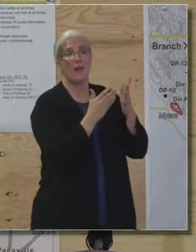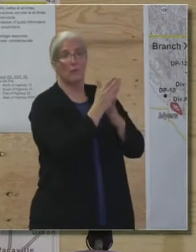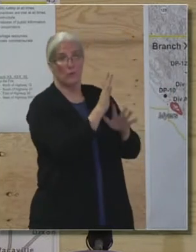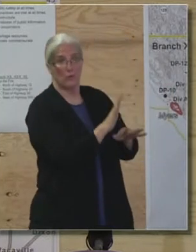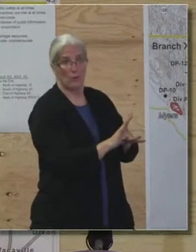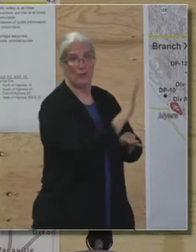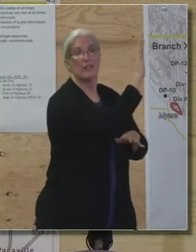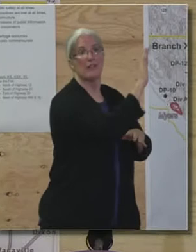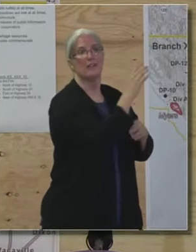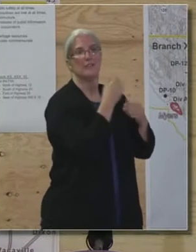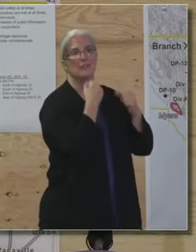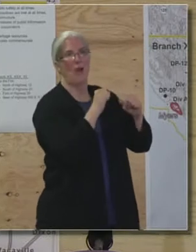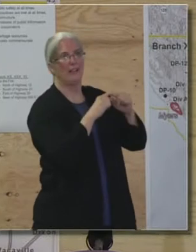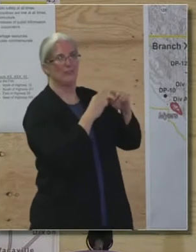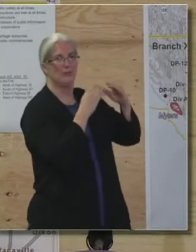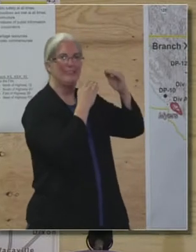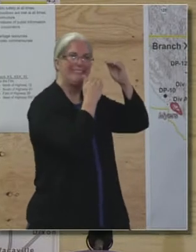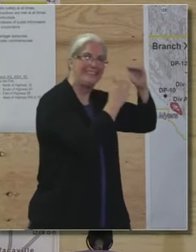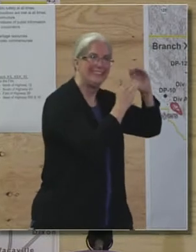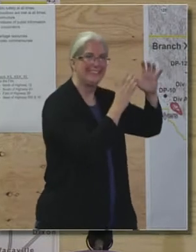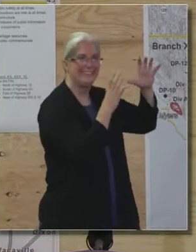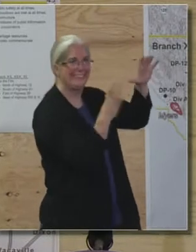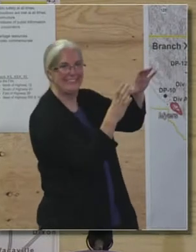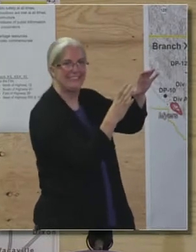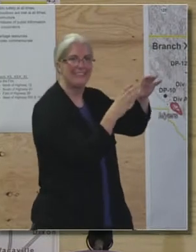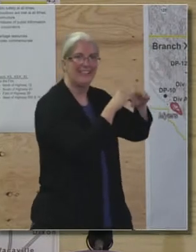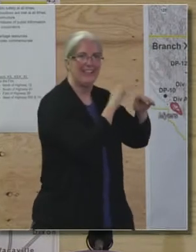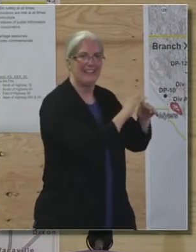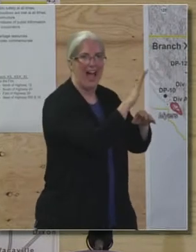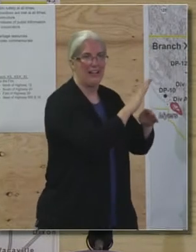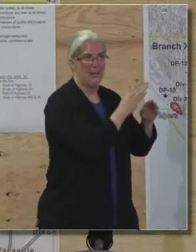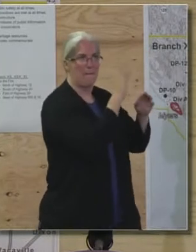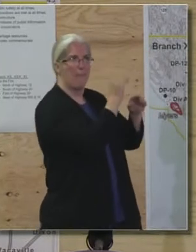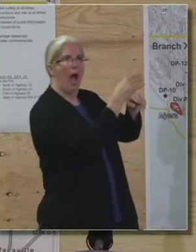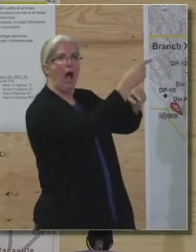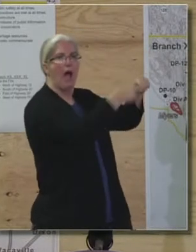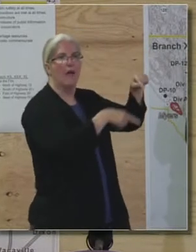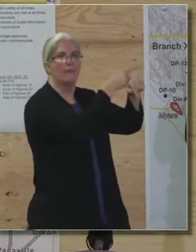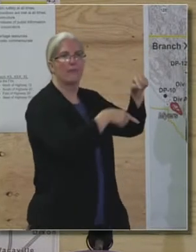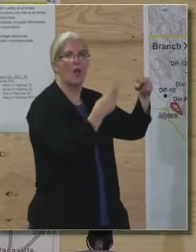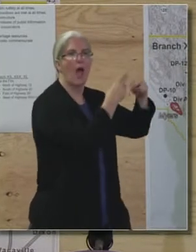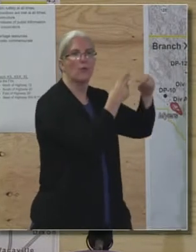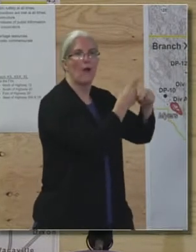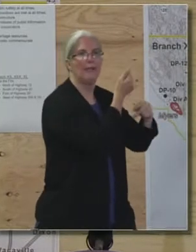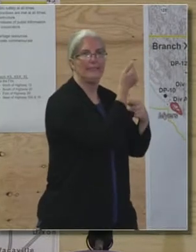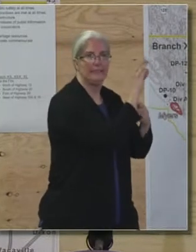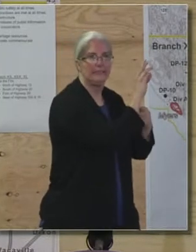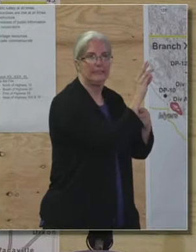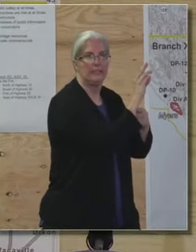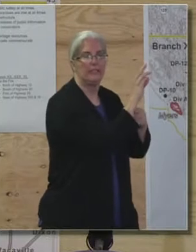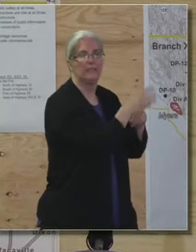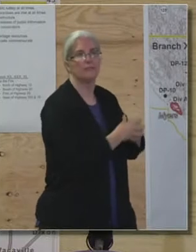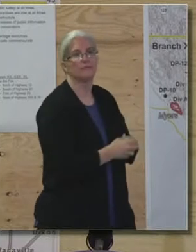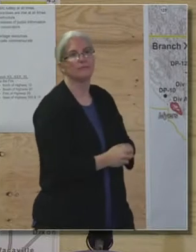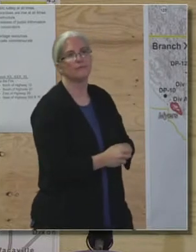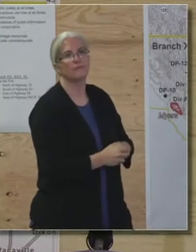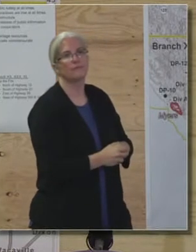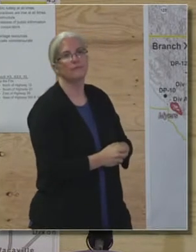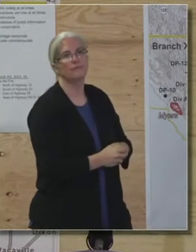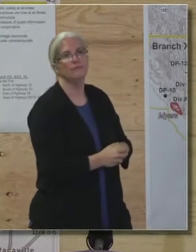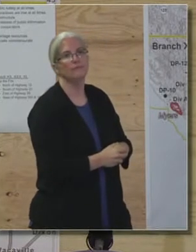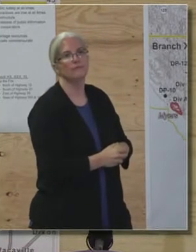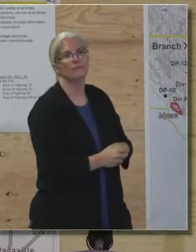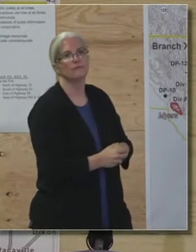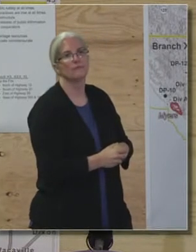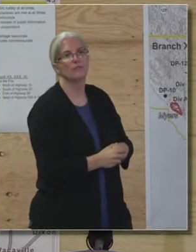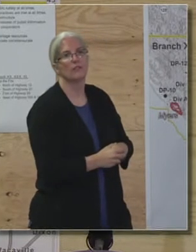tratar de contener el incendio de la autopista 16 siguen las operaciones de contar incendios del lado este del incendio